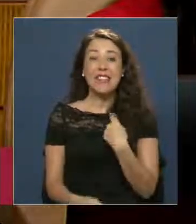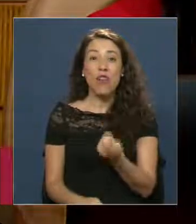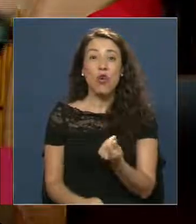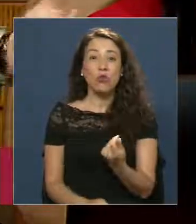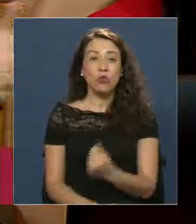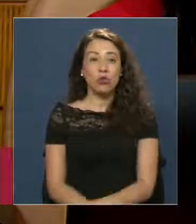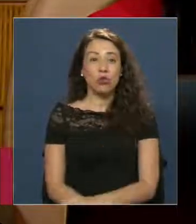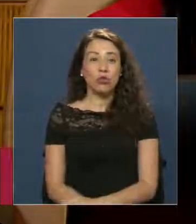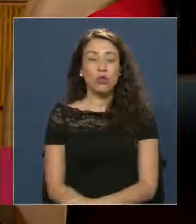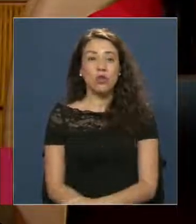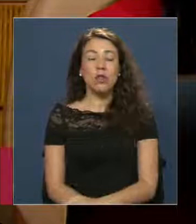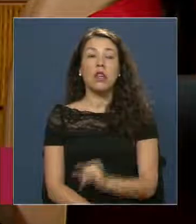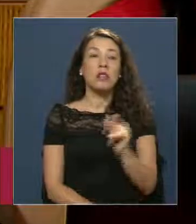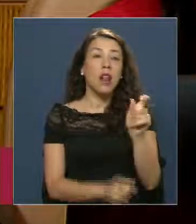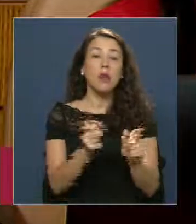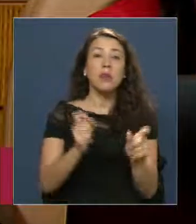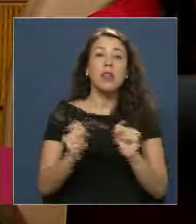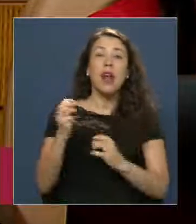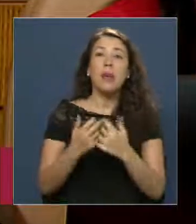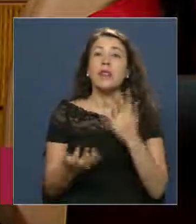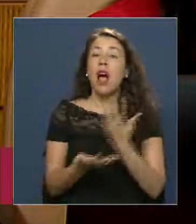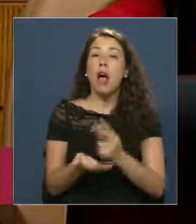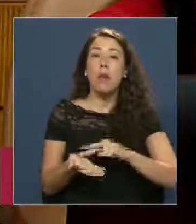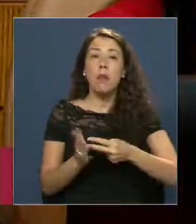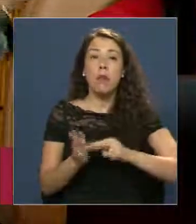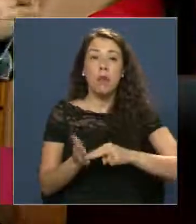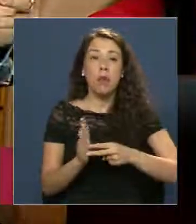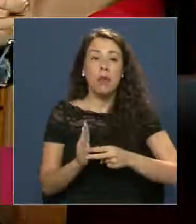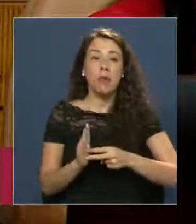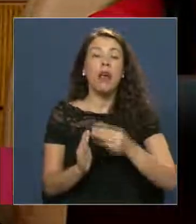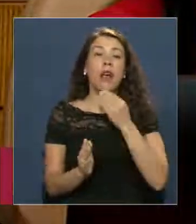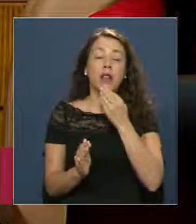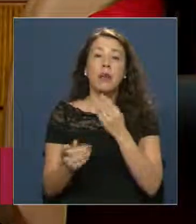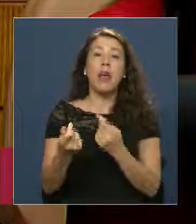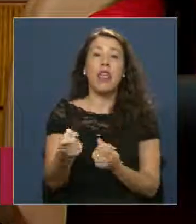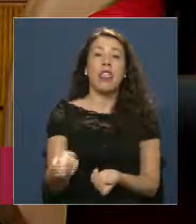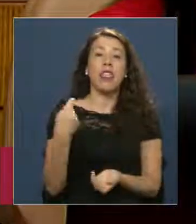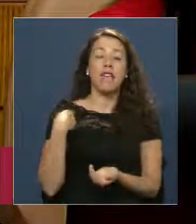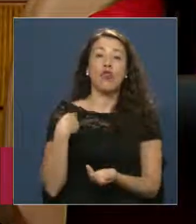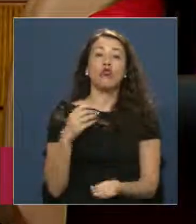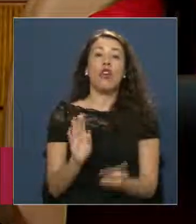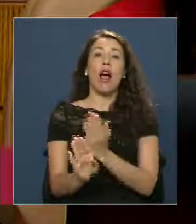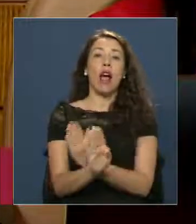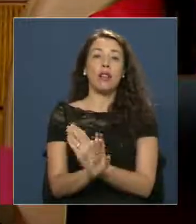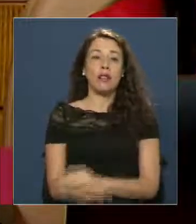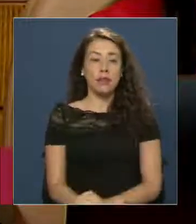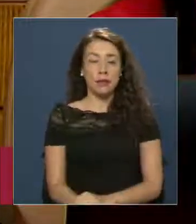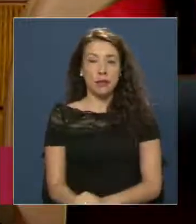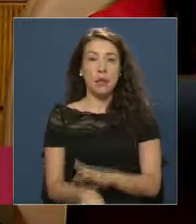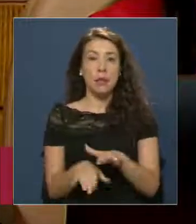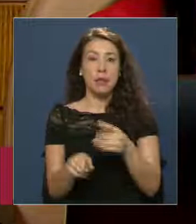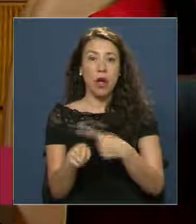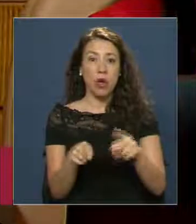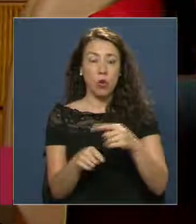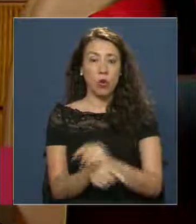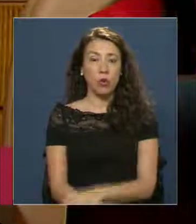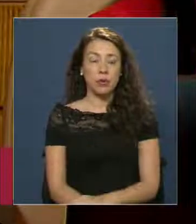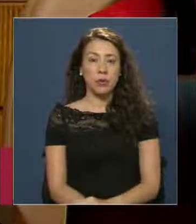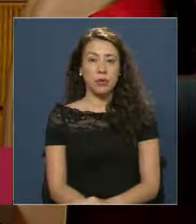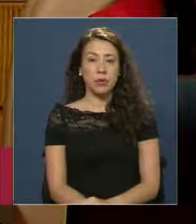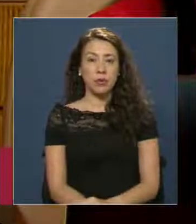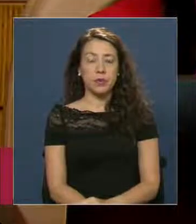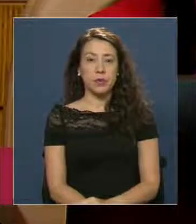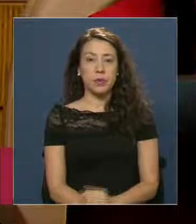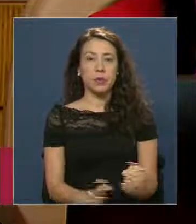que hayan tenido problemas. También iba a haber devolución anticipada en las mismas cuotas que estábamos hablando.